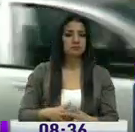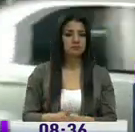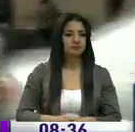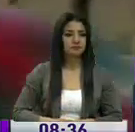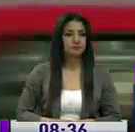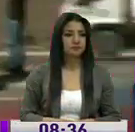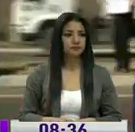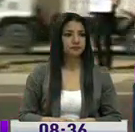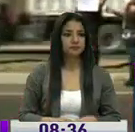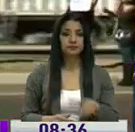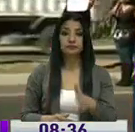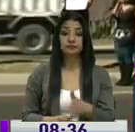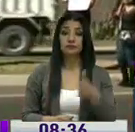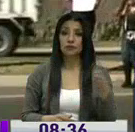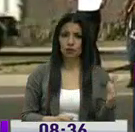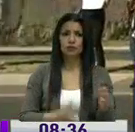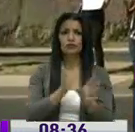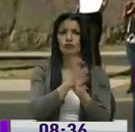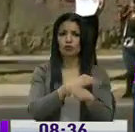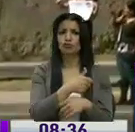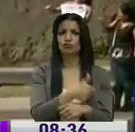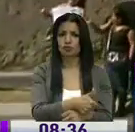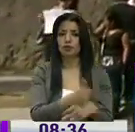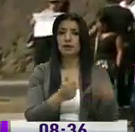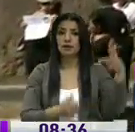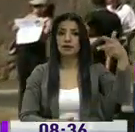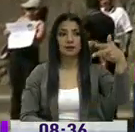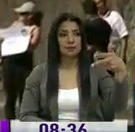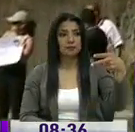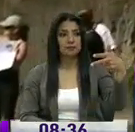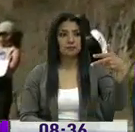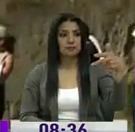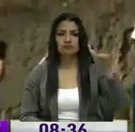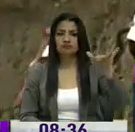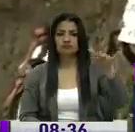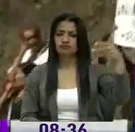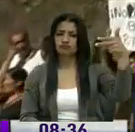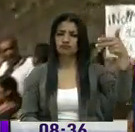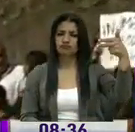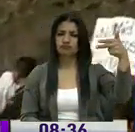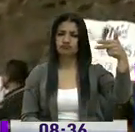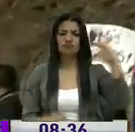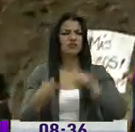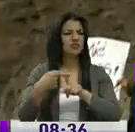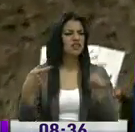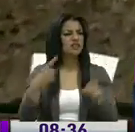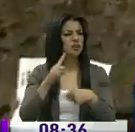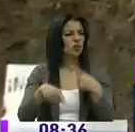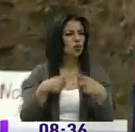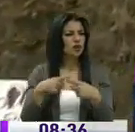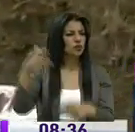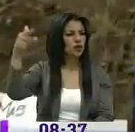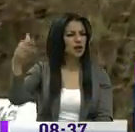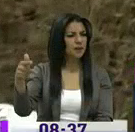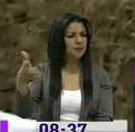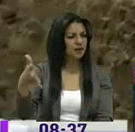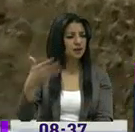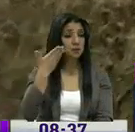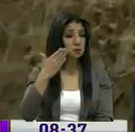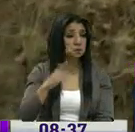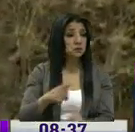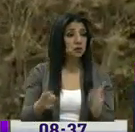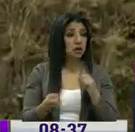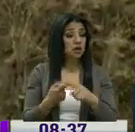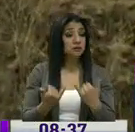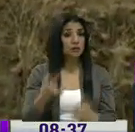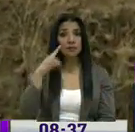Sin embargo, en el otro sentido está funcionando y tiene la cámara. Hemos preguntado a la comunidad desde cuándo está sin cámara ese radar, sin embargo, hasta hoy